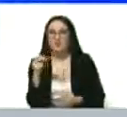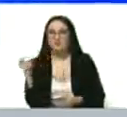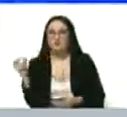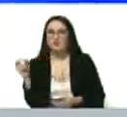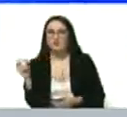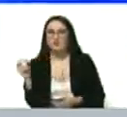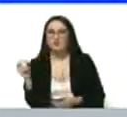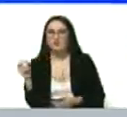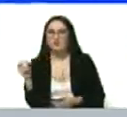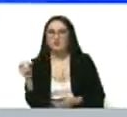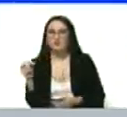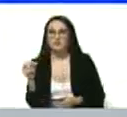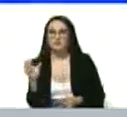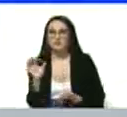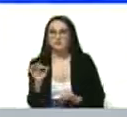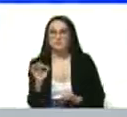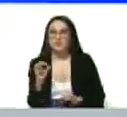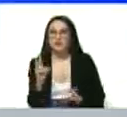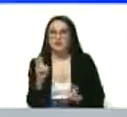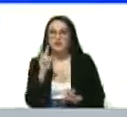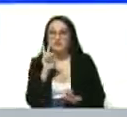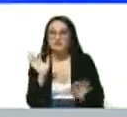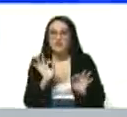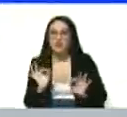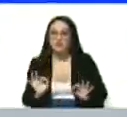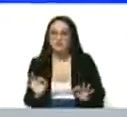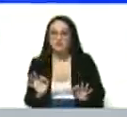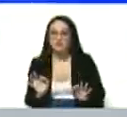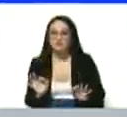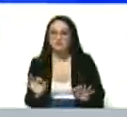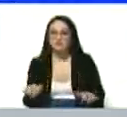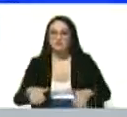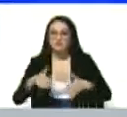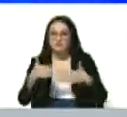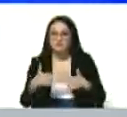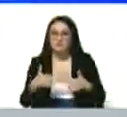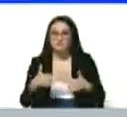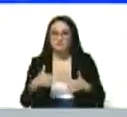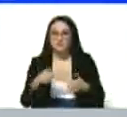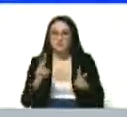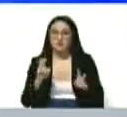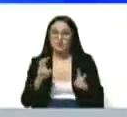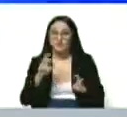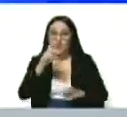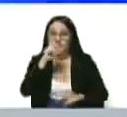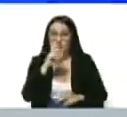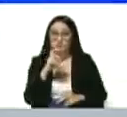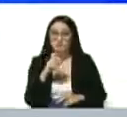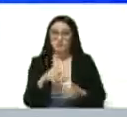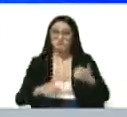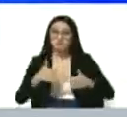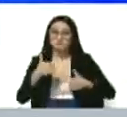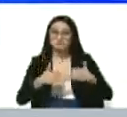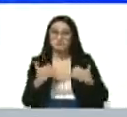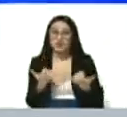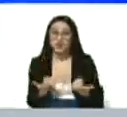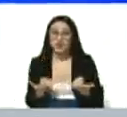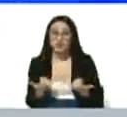necesitó articular una nueva visión para enfrentar los retos del nuevo milenio, una vez